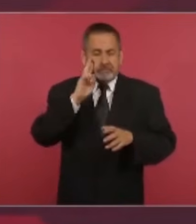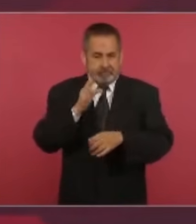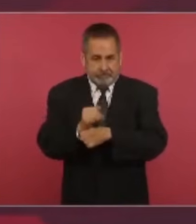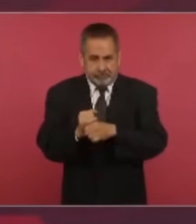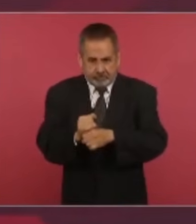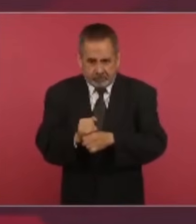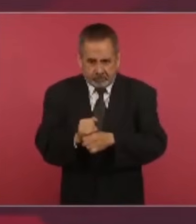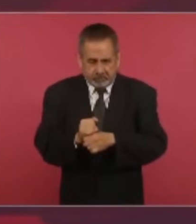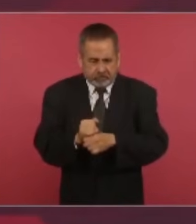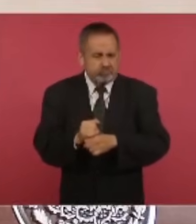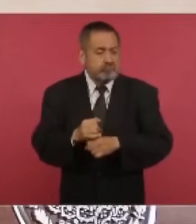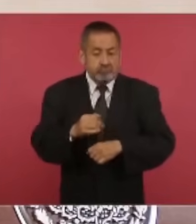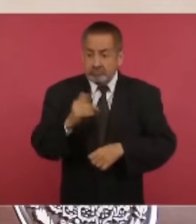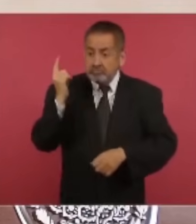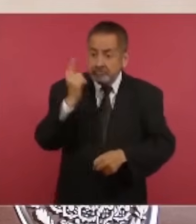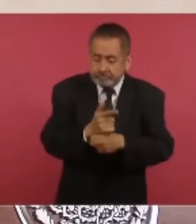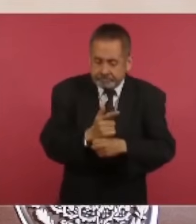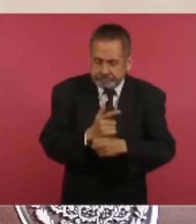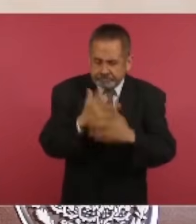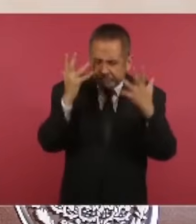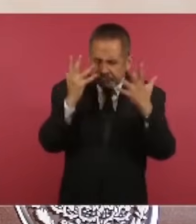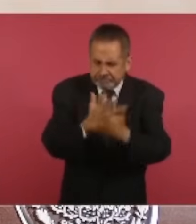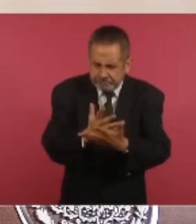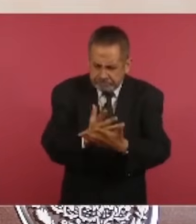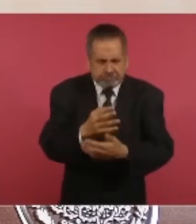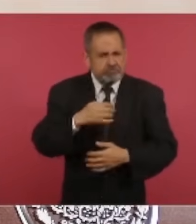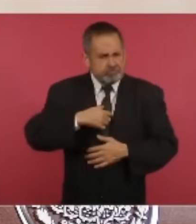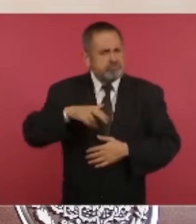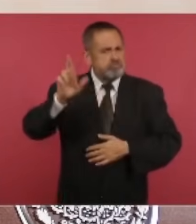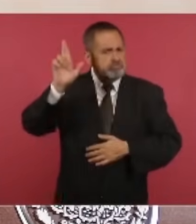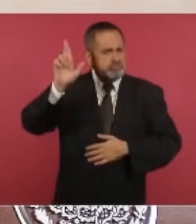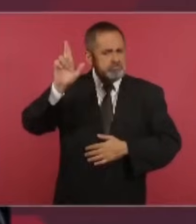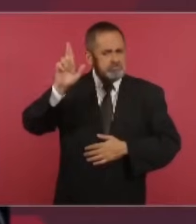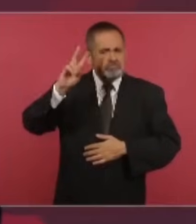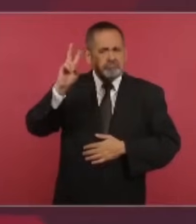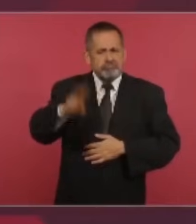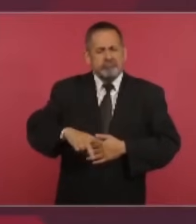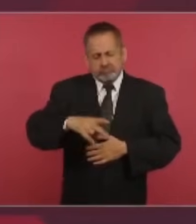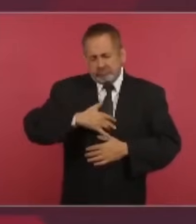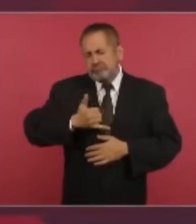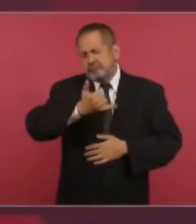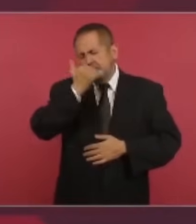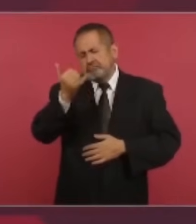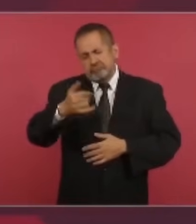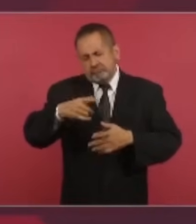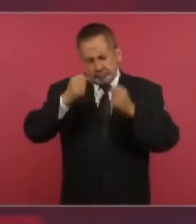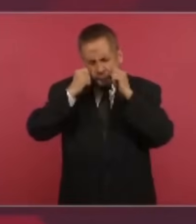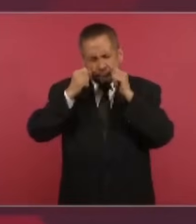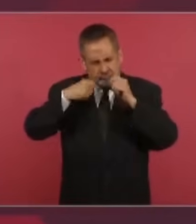lo voy a reconocer, porque lo que estimo más importante en mi vida